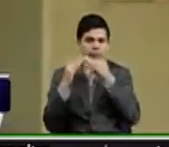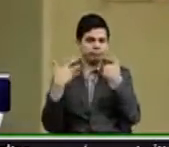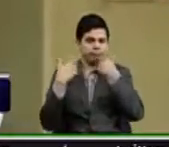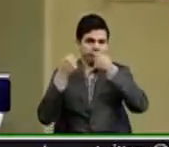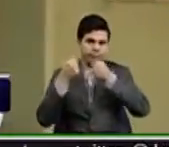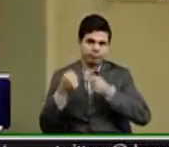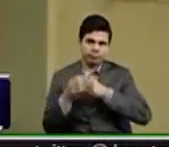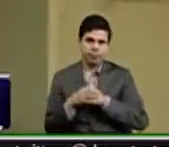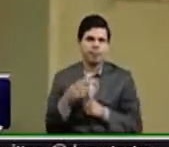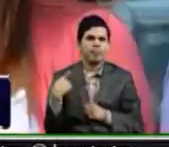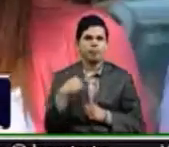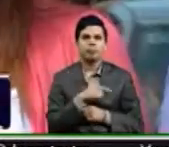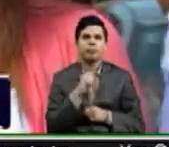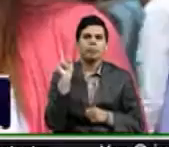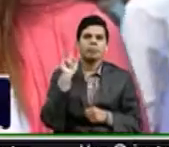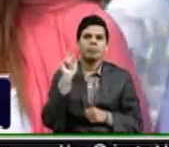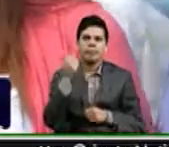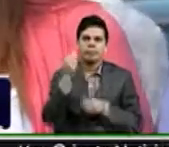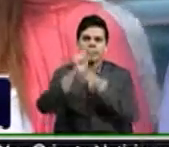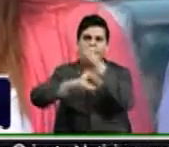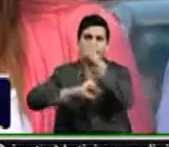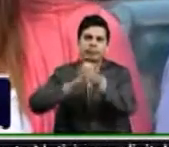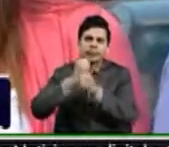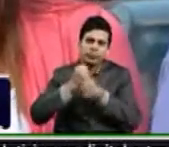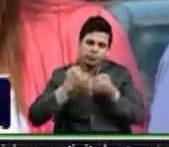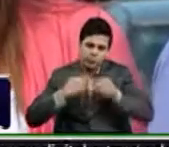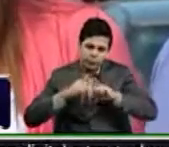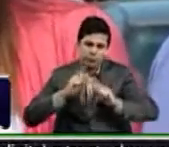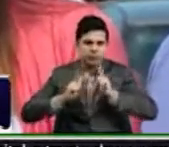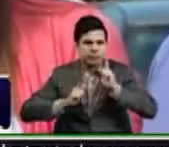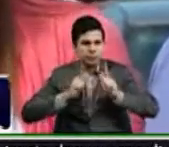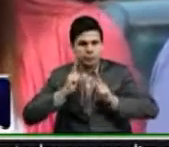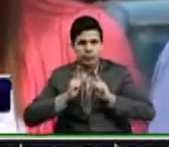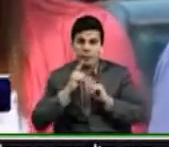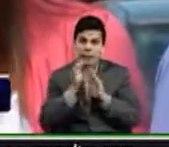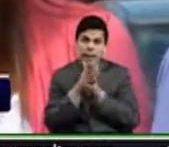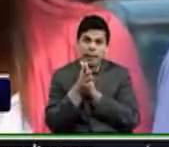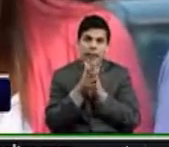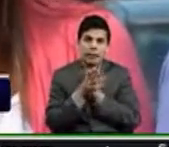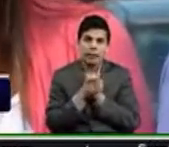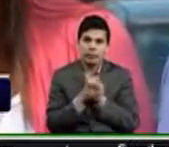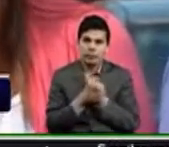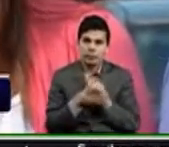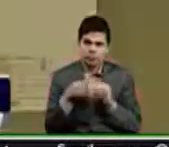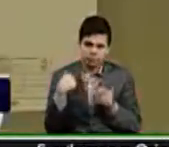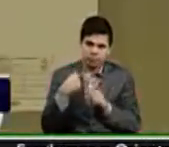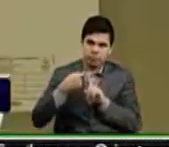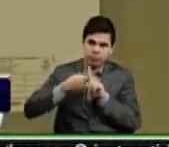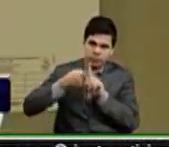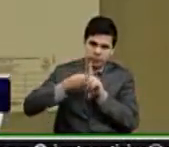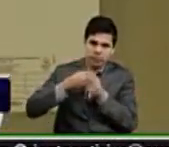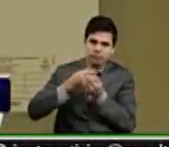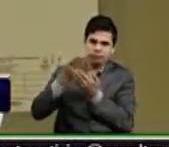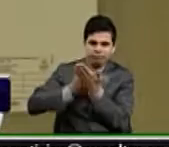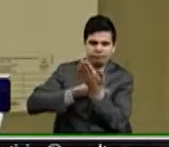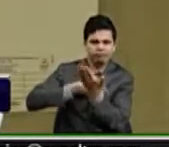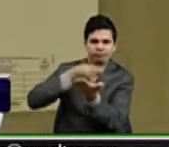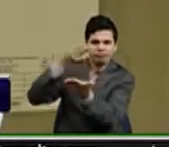propia. Llevamos ya 10 años luchando y pues de verdad que desde que metí papeles para este